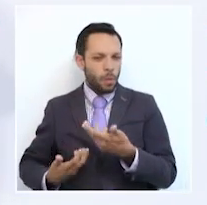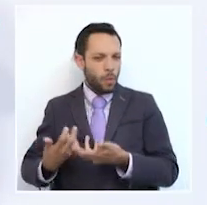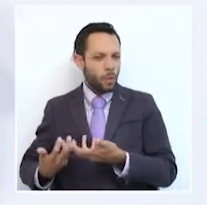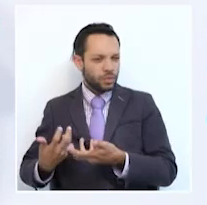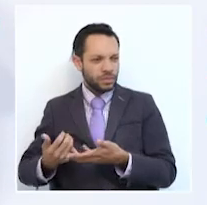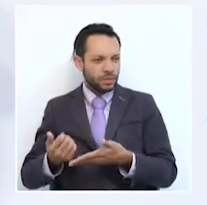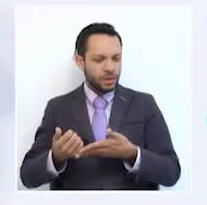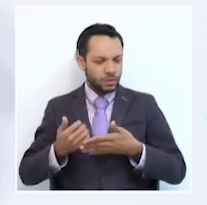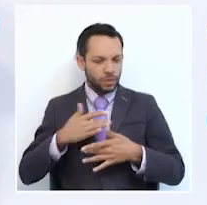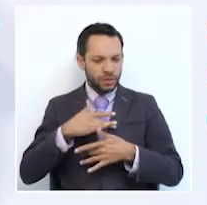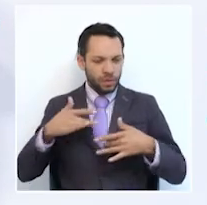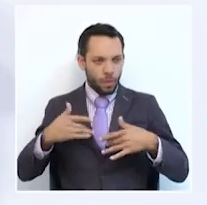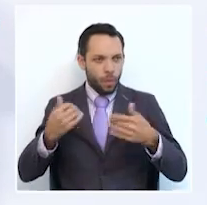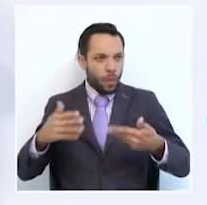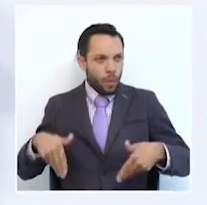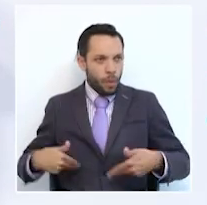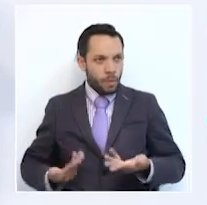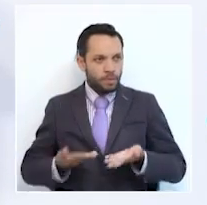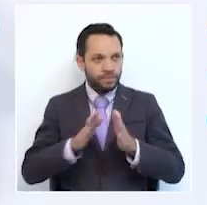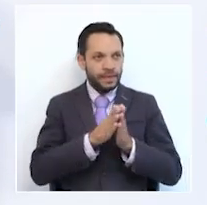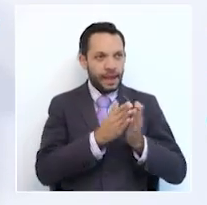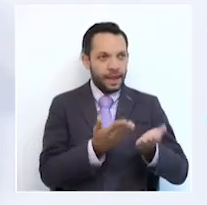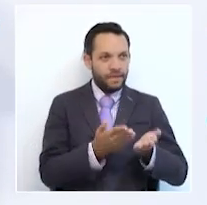en las librerías